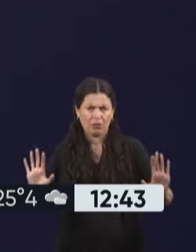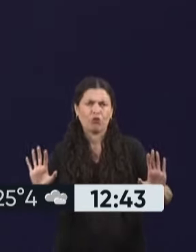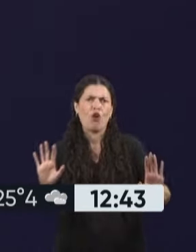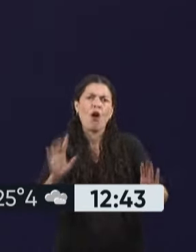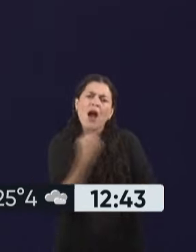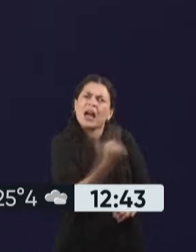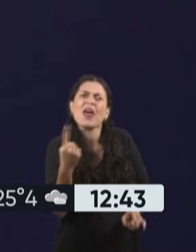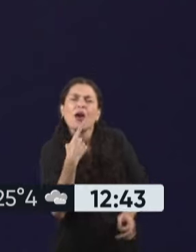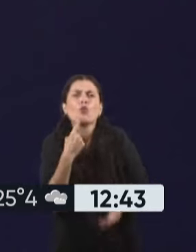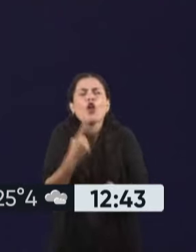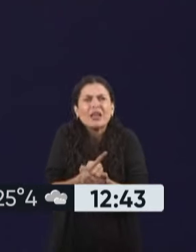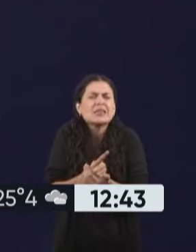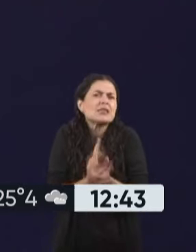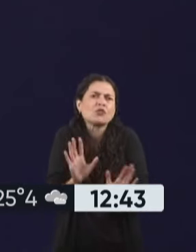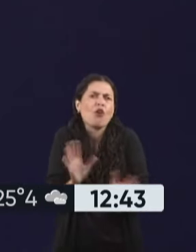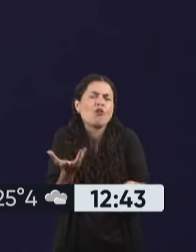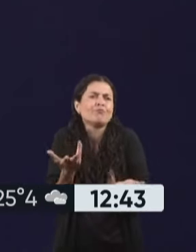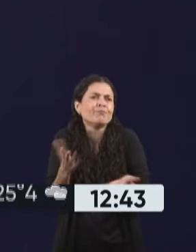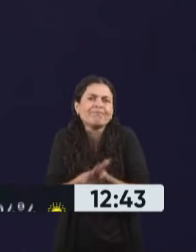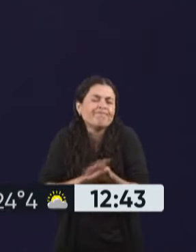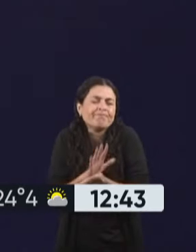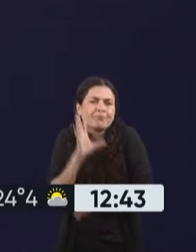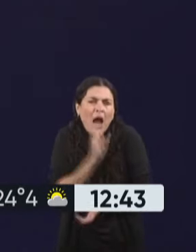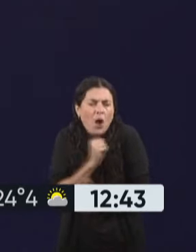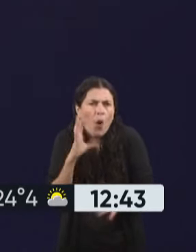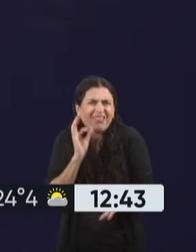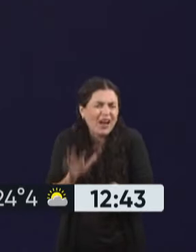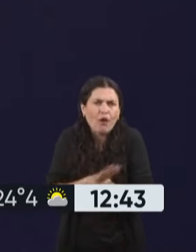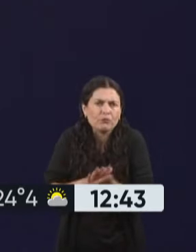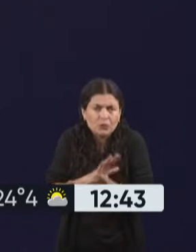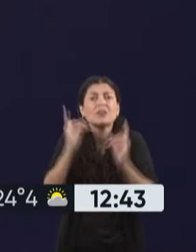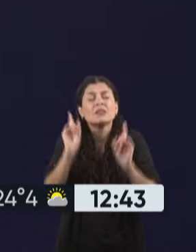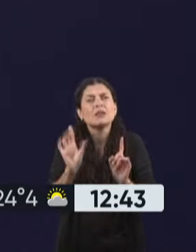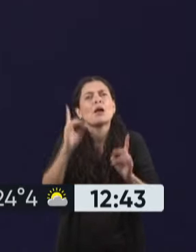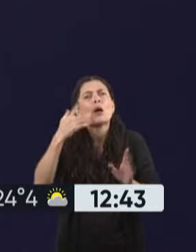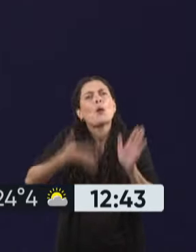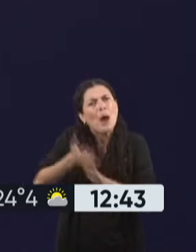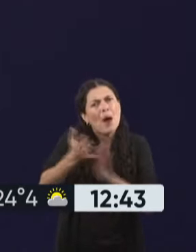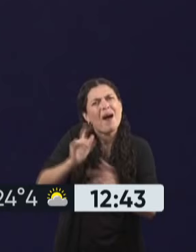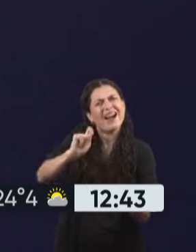o tratamos de que siga funcionando, o lo atamos con alambre, como se dice popularmente, y va a aumentar la seguridad de los vehículos.